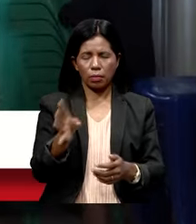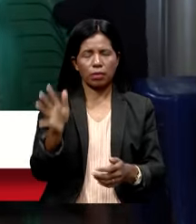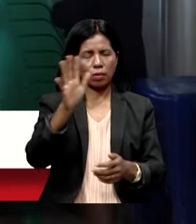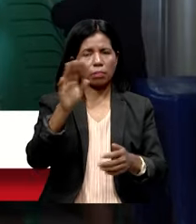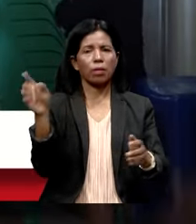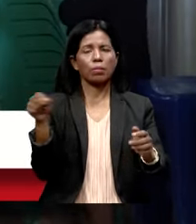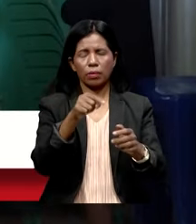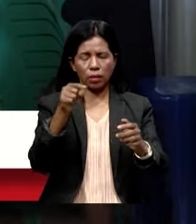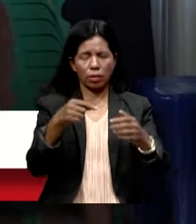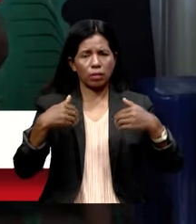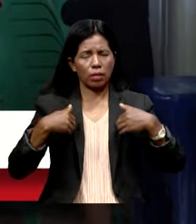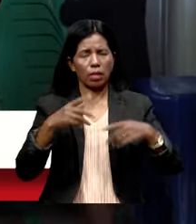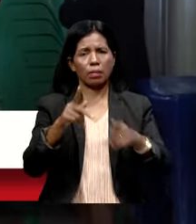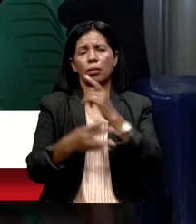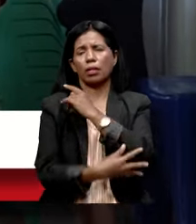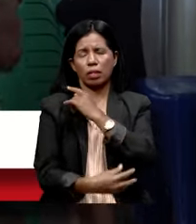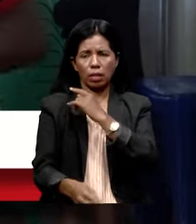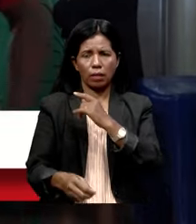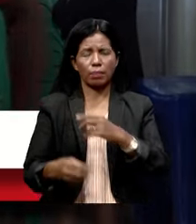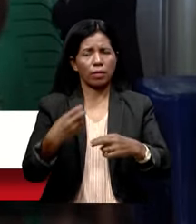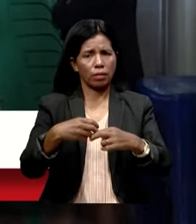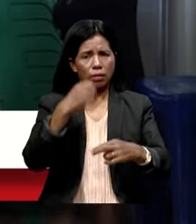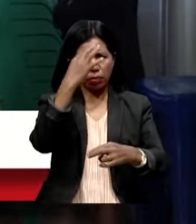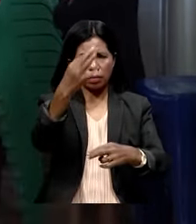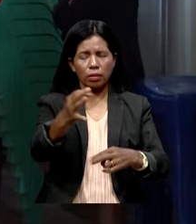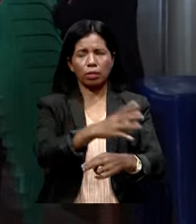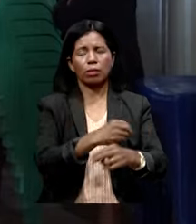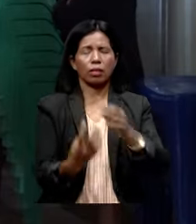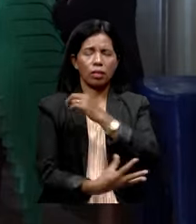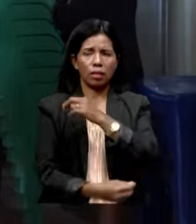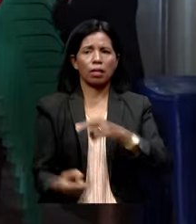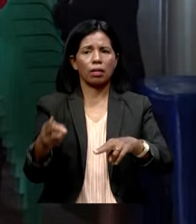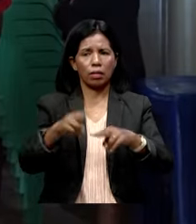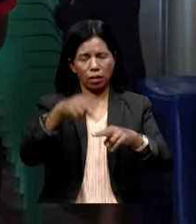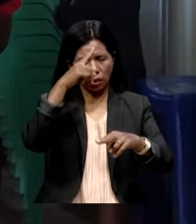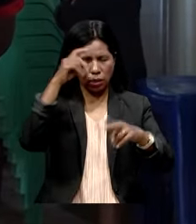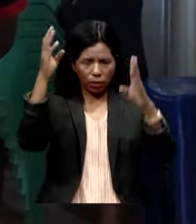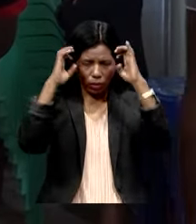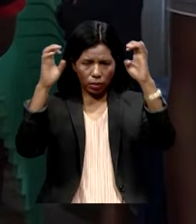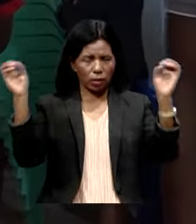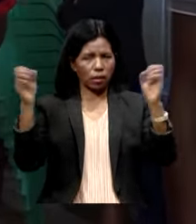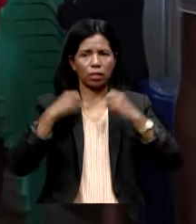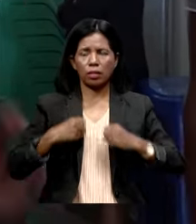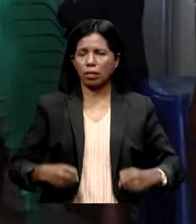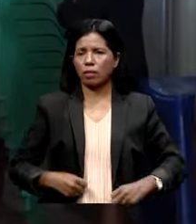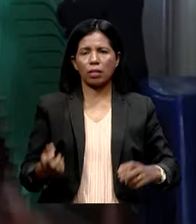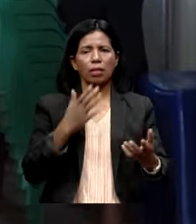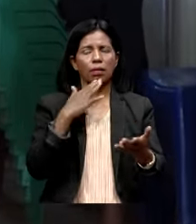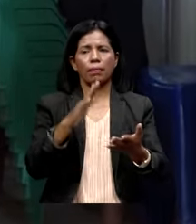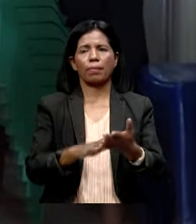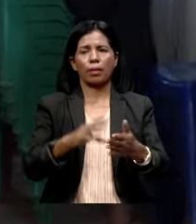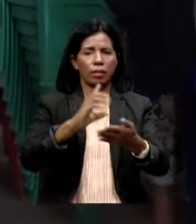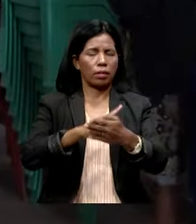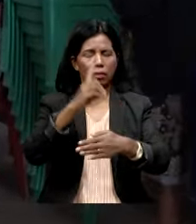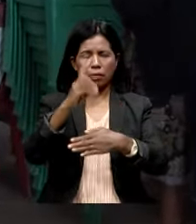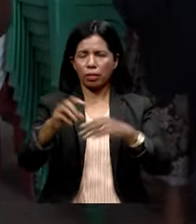pobreza. Mas lhe liu por perigo, a maioria a pobreza aumenta, tampa educação la funciona, saúde la funciona e desenvolvimento